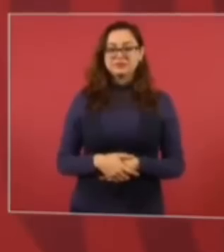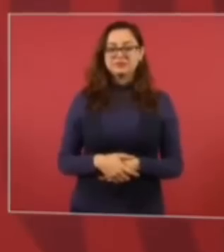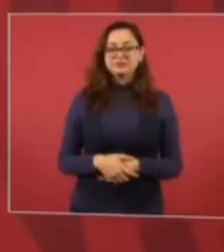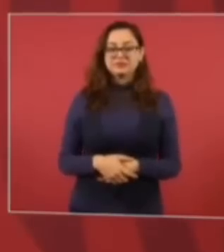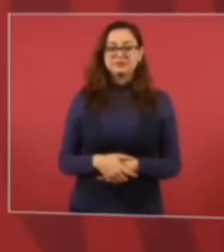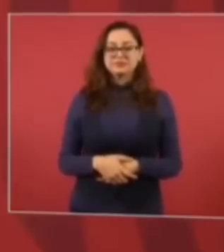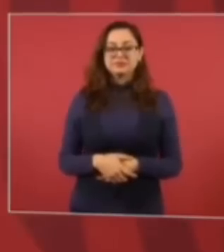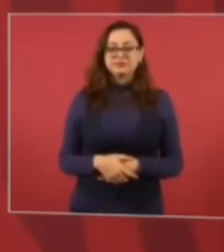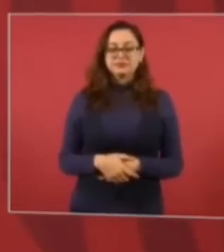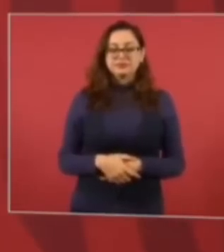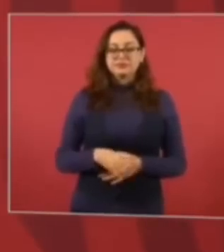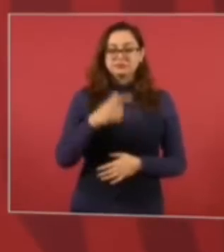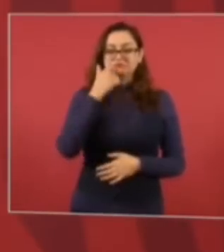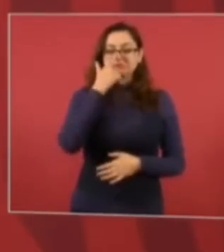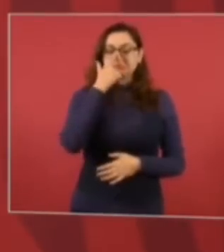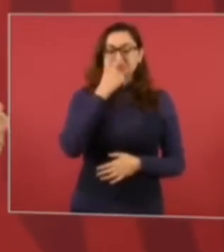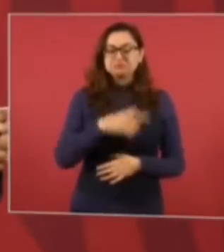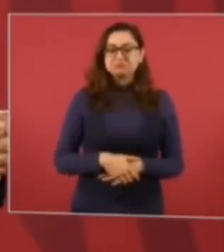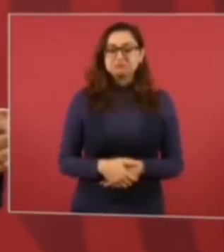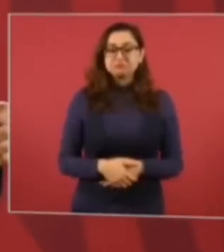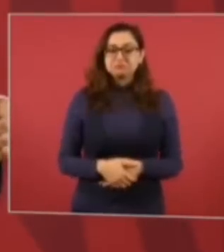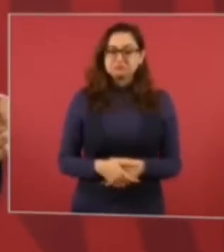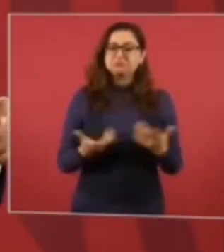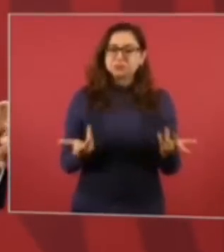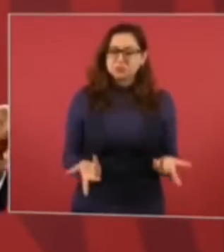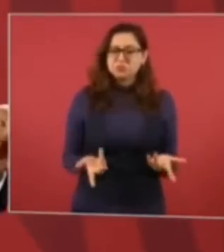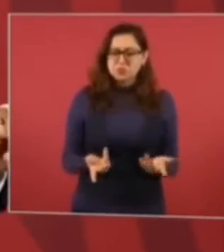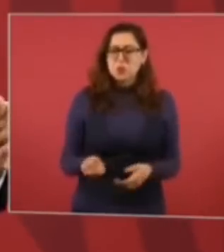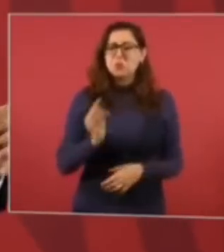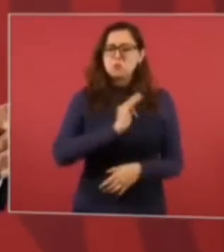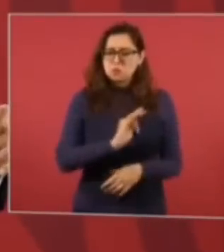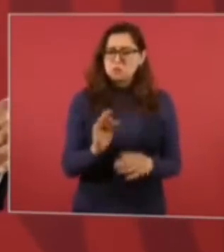que sin violar la constitución